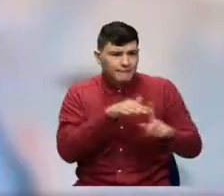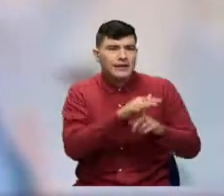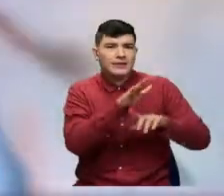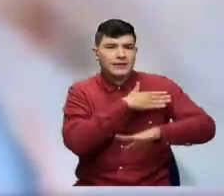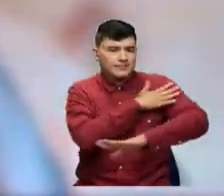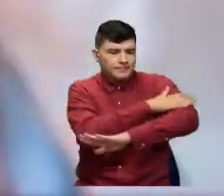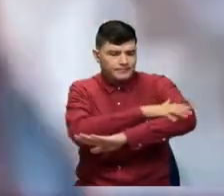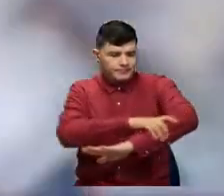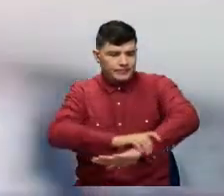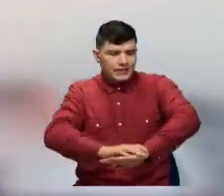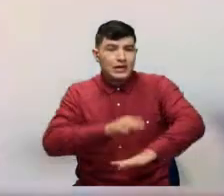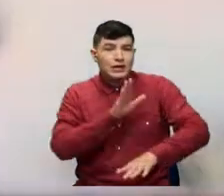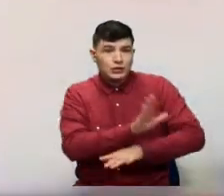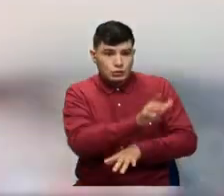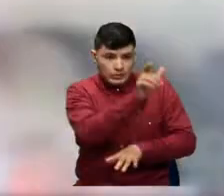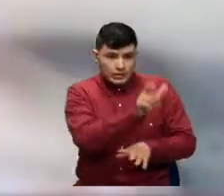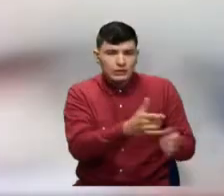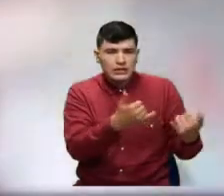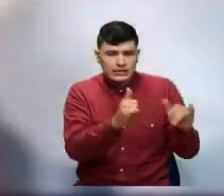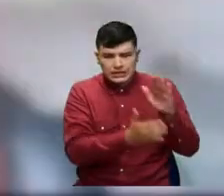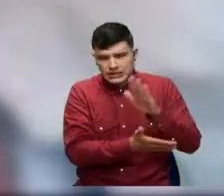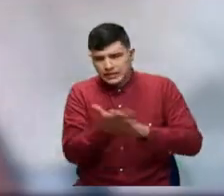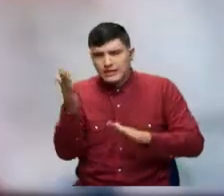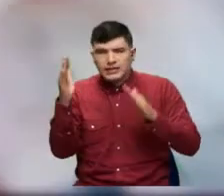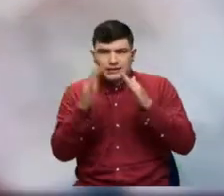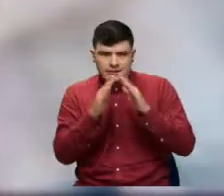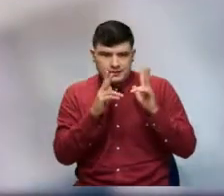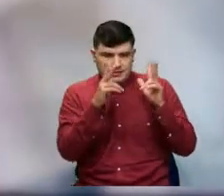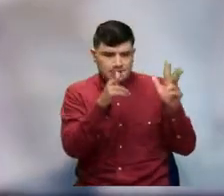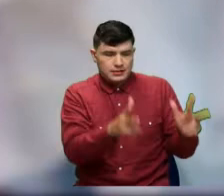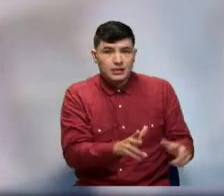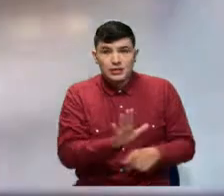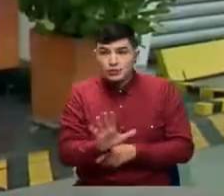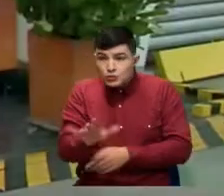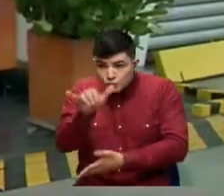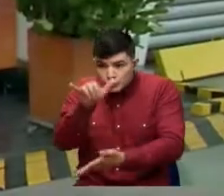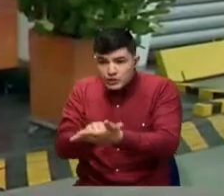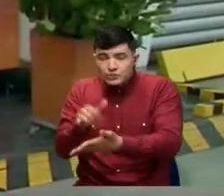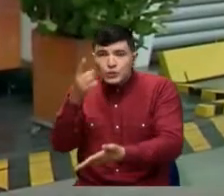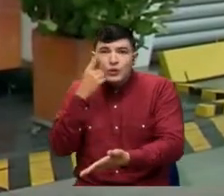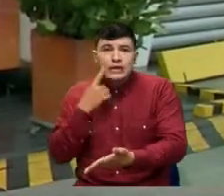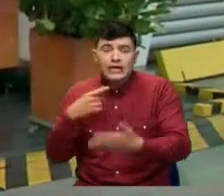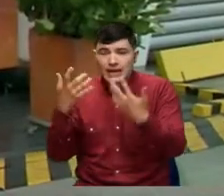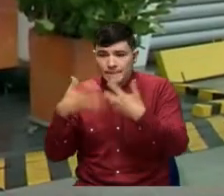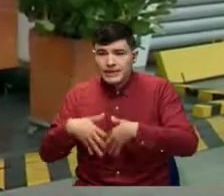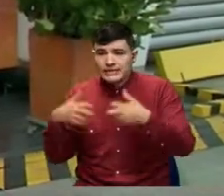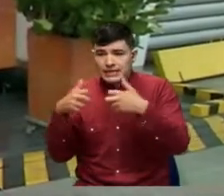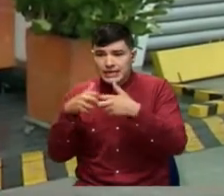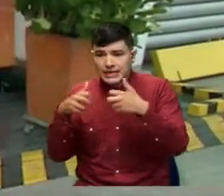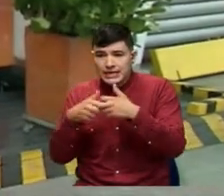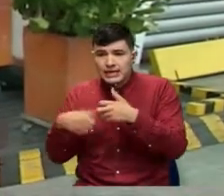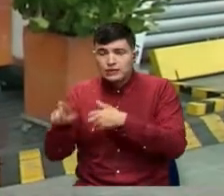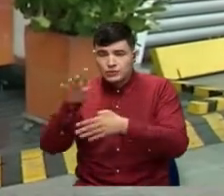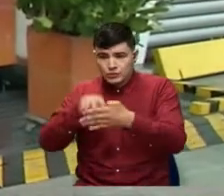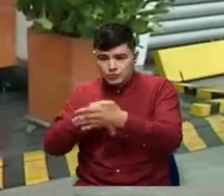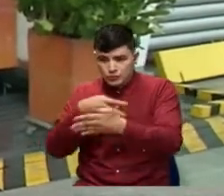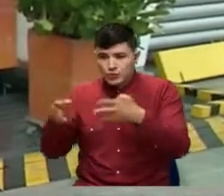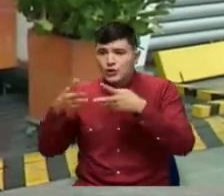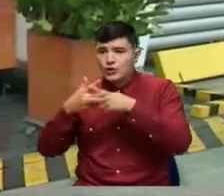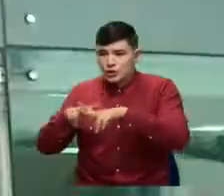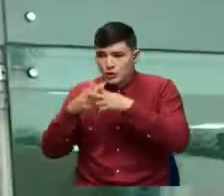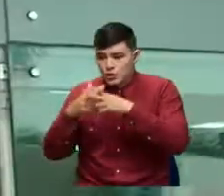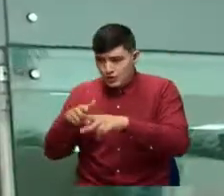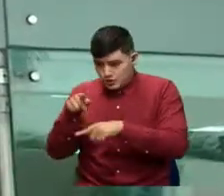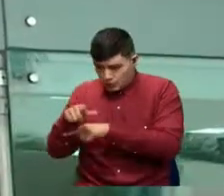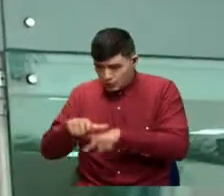este trabajador ya fue dado de alta ese día la electrificadora de santander tenía programados mantenimientos en la